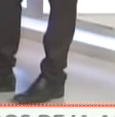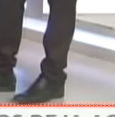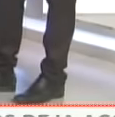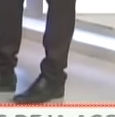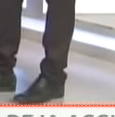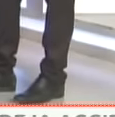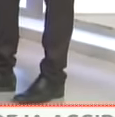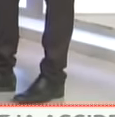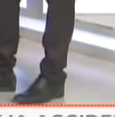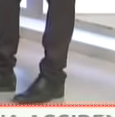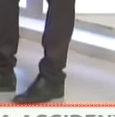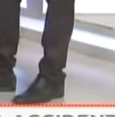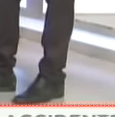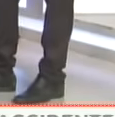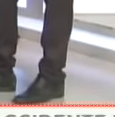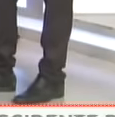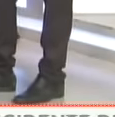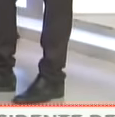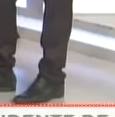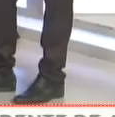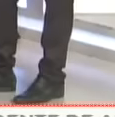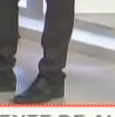presencia.